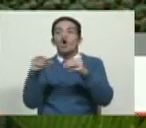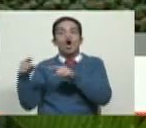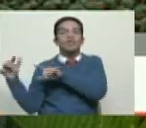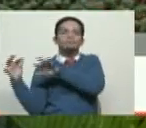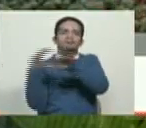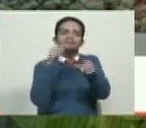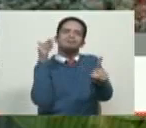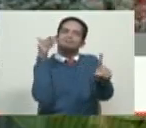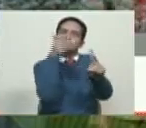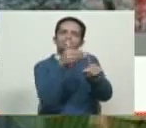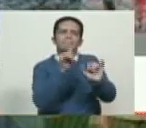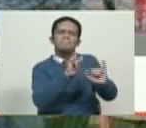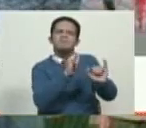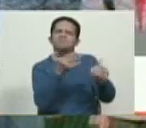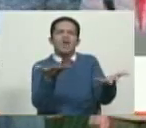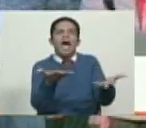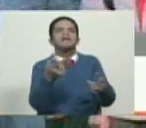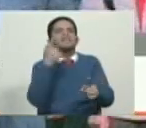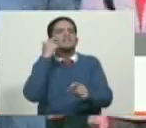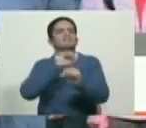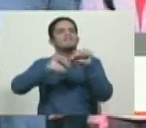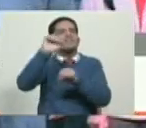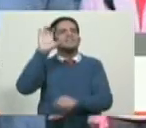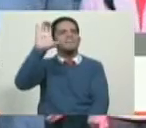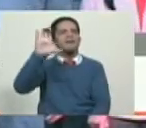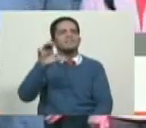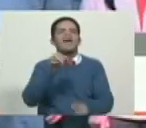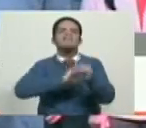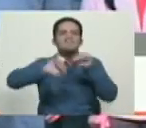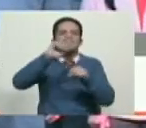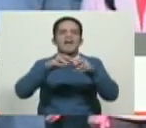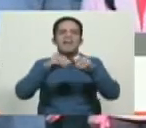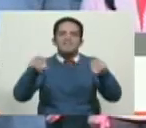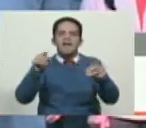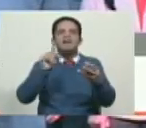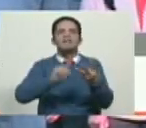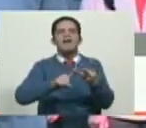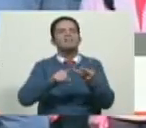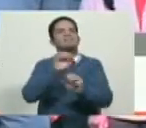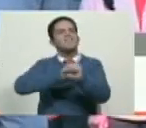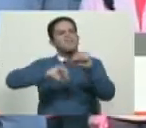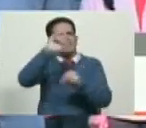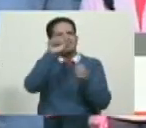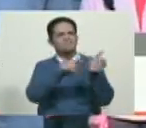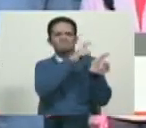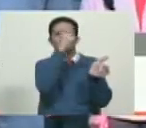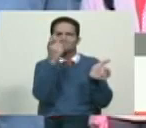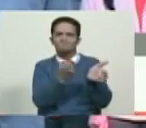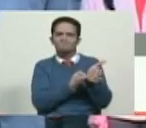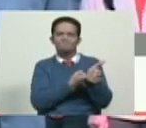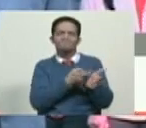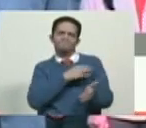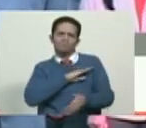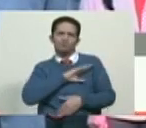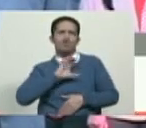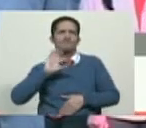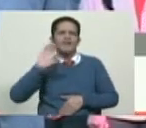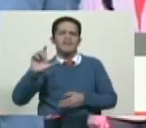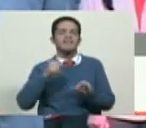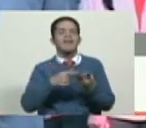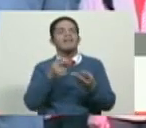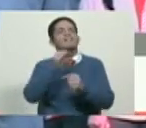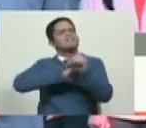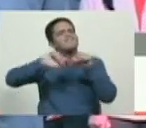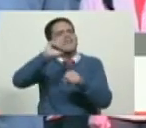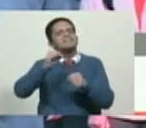defensa de la patria, la defensa del territorio, la defensa de la integridad territorial, La defensa de la soberanía, la defensa de la democracia